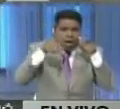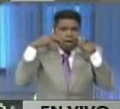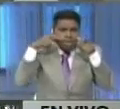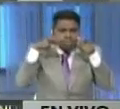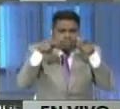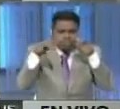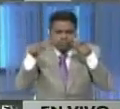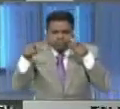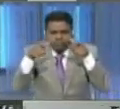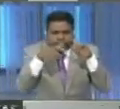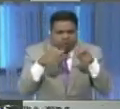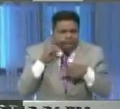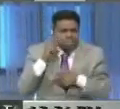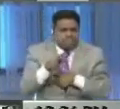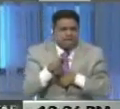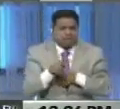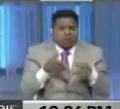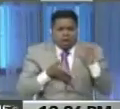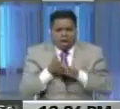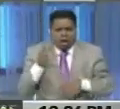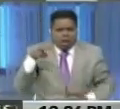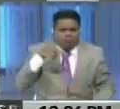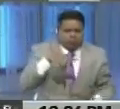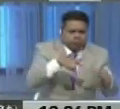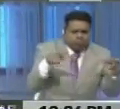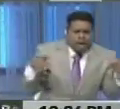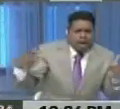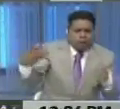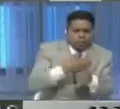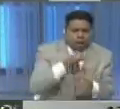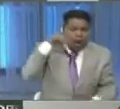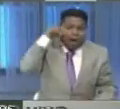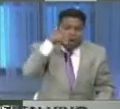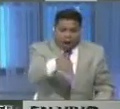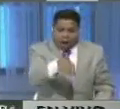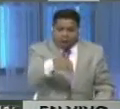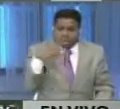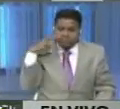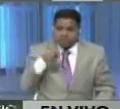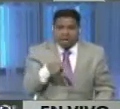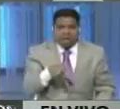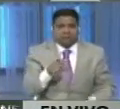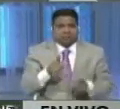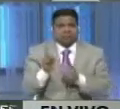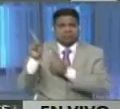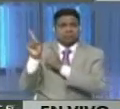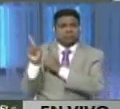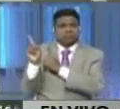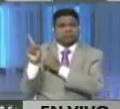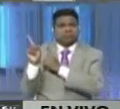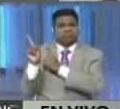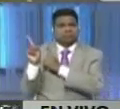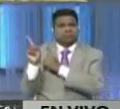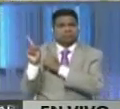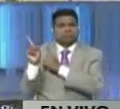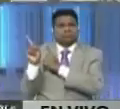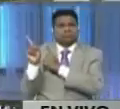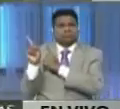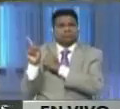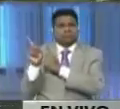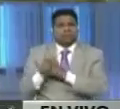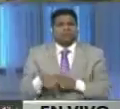Caribe incursionaron una finca y localizaron este material que ustedes ven en pantalla nosotros nos vamos a desplazar para